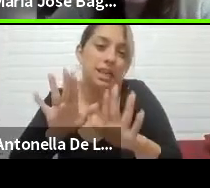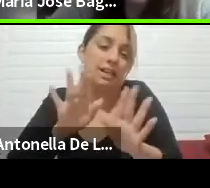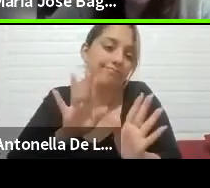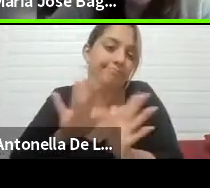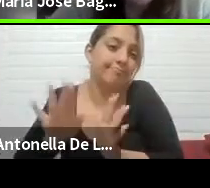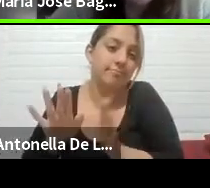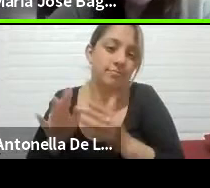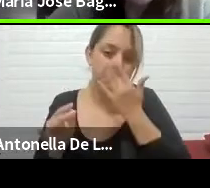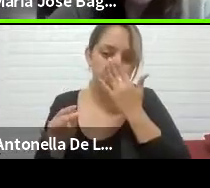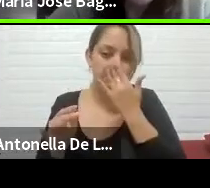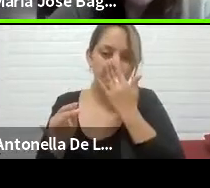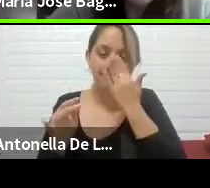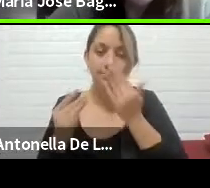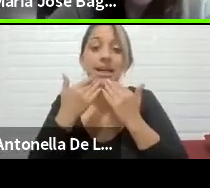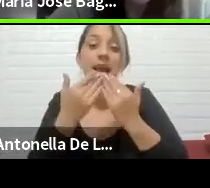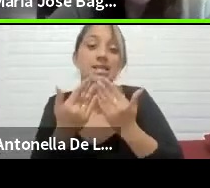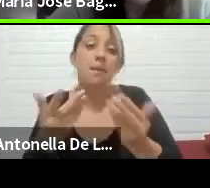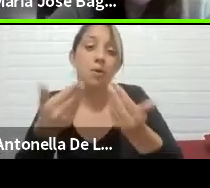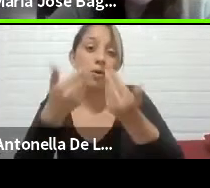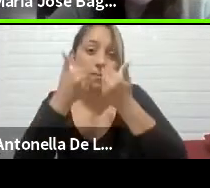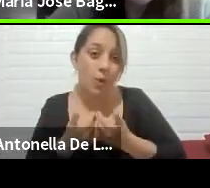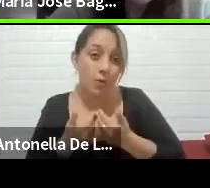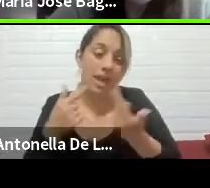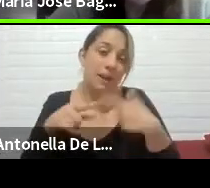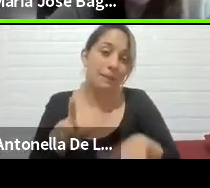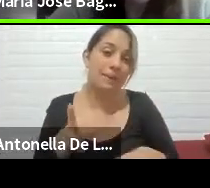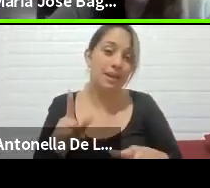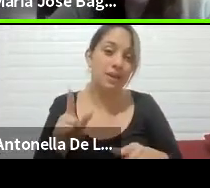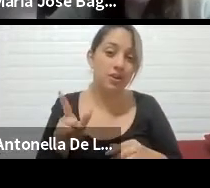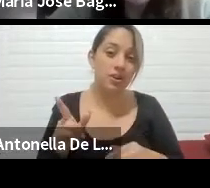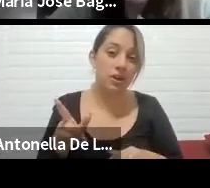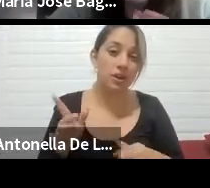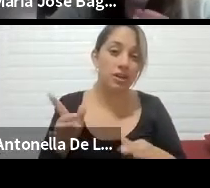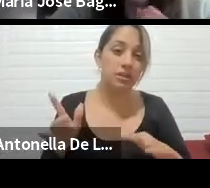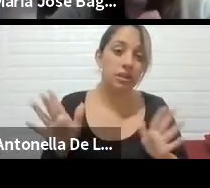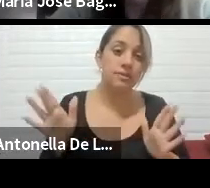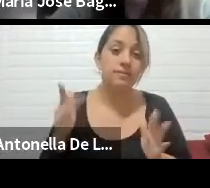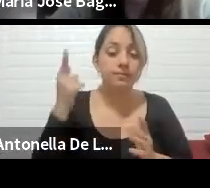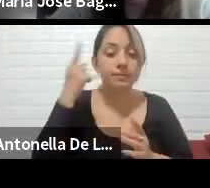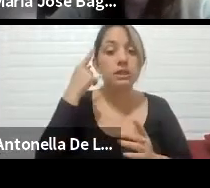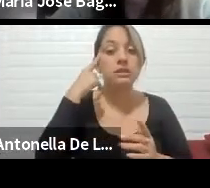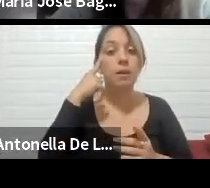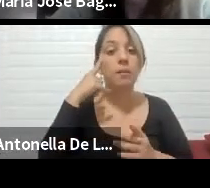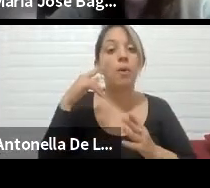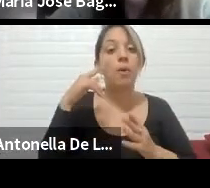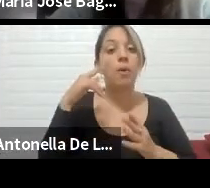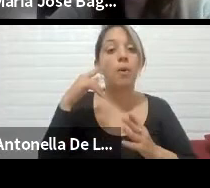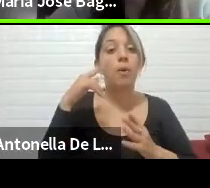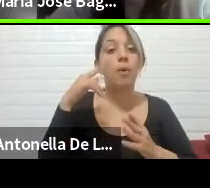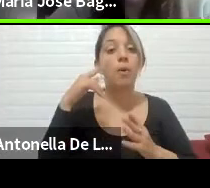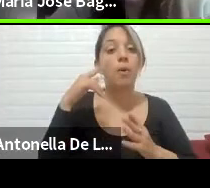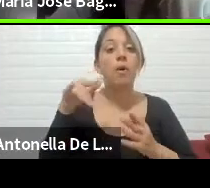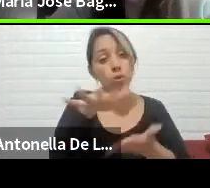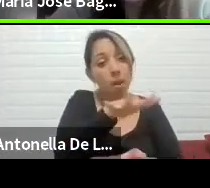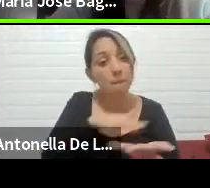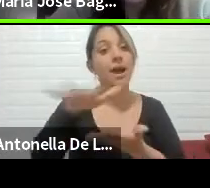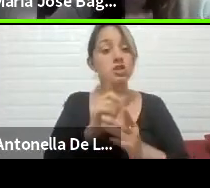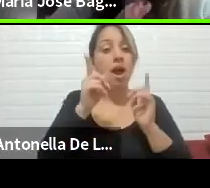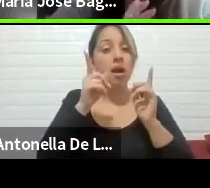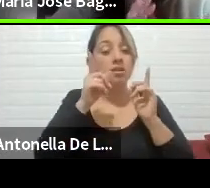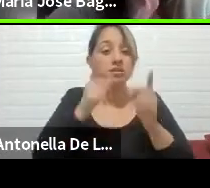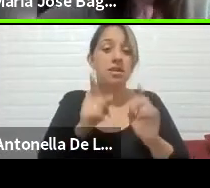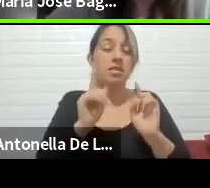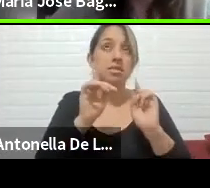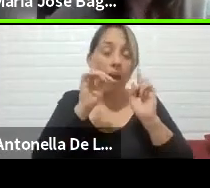la inquietud y pensamos que bueno, que estos espacios también nos permiten a nosotros